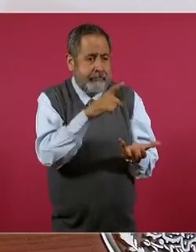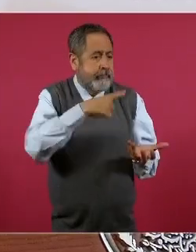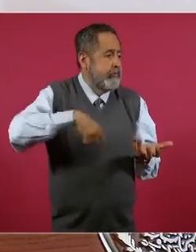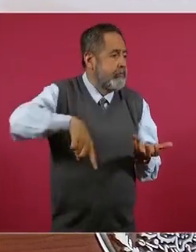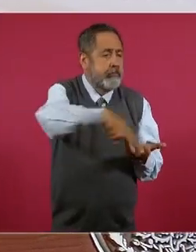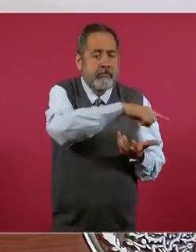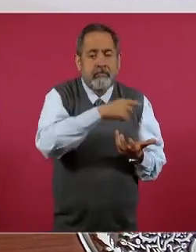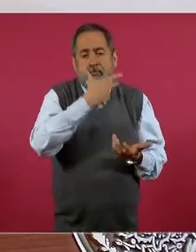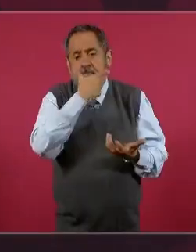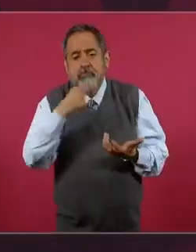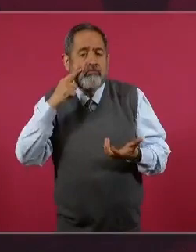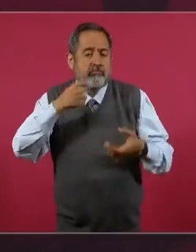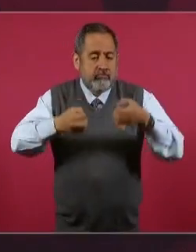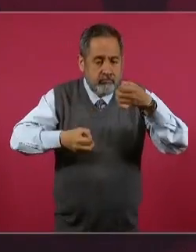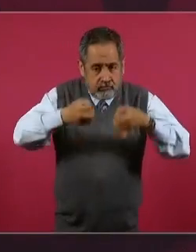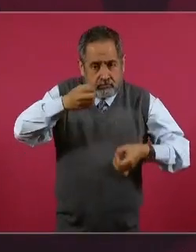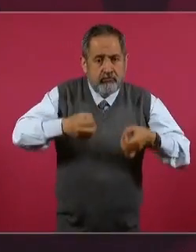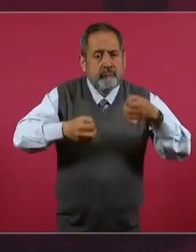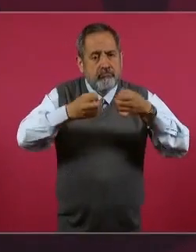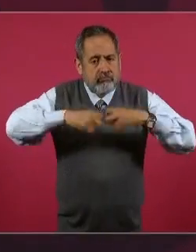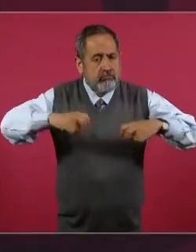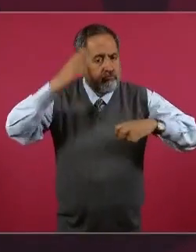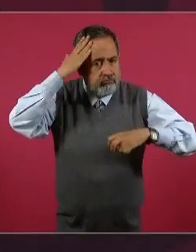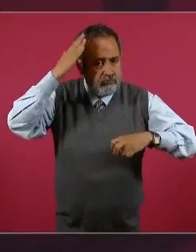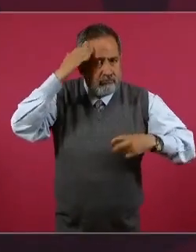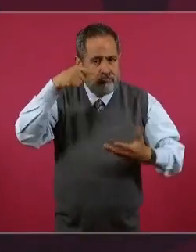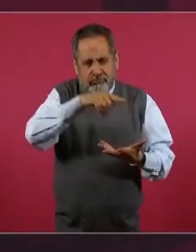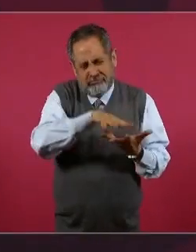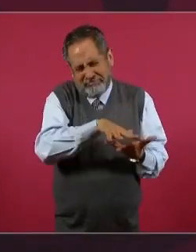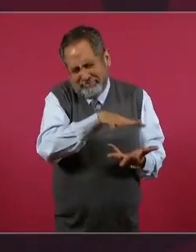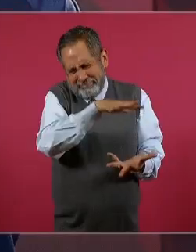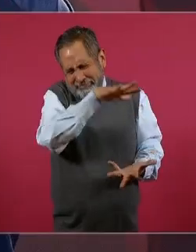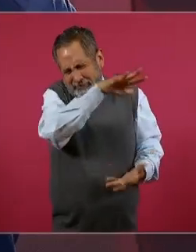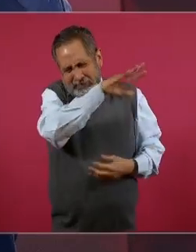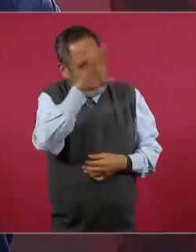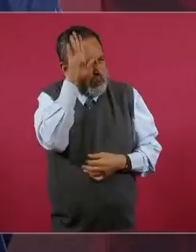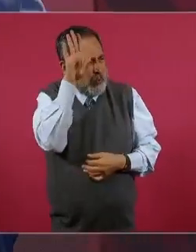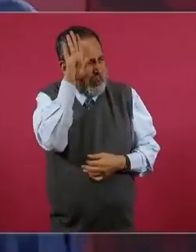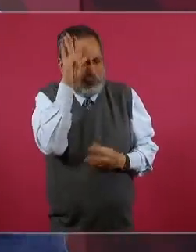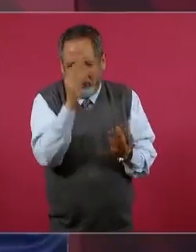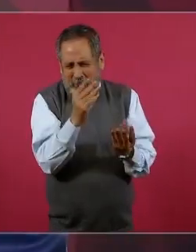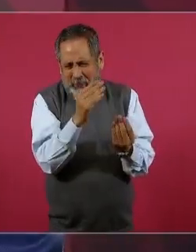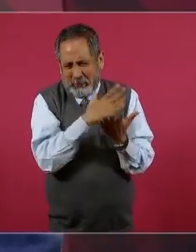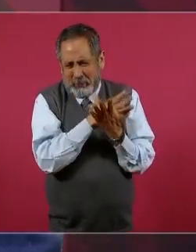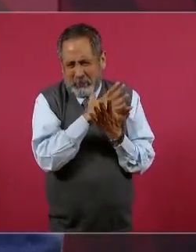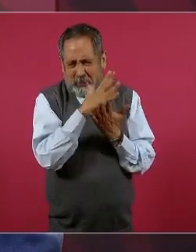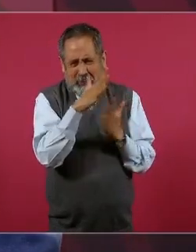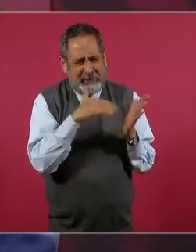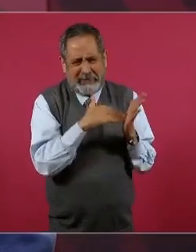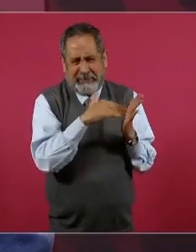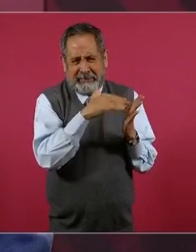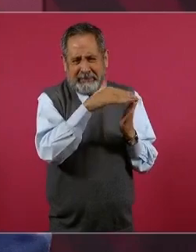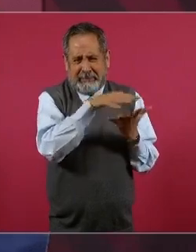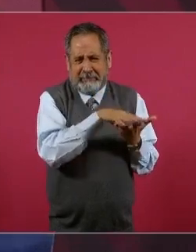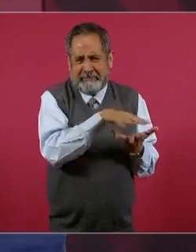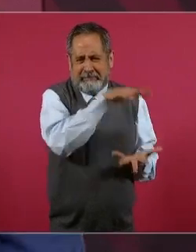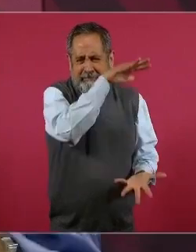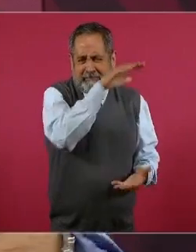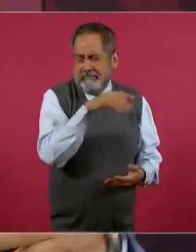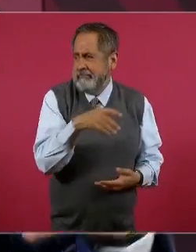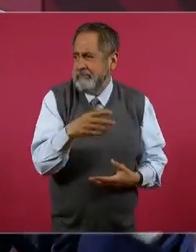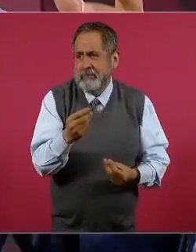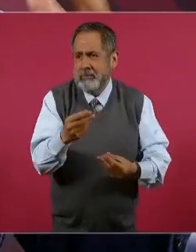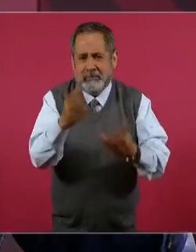jueces, magistrados, ministros del Poder Judicial son elevadísimos, Es